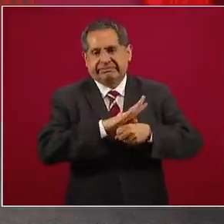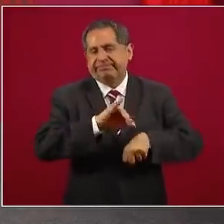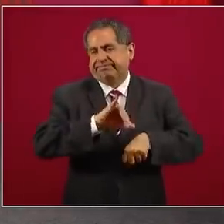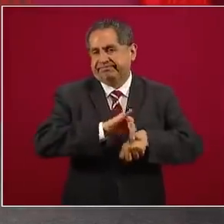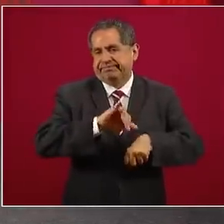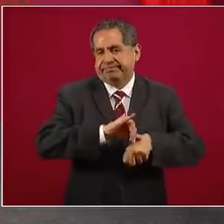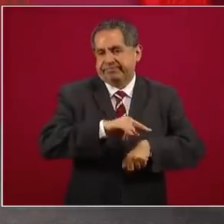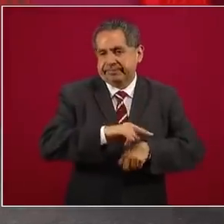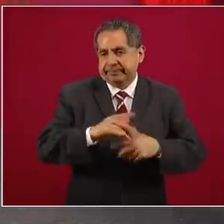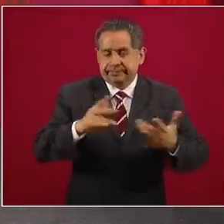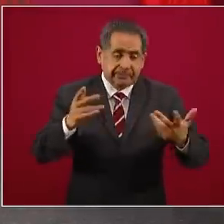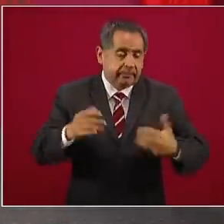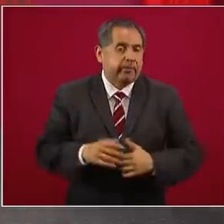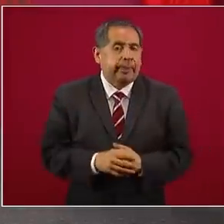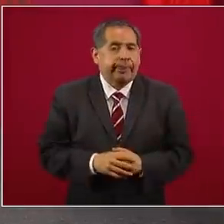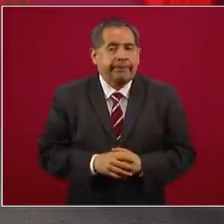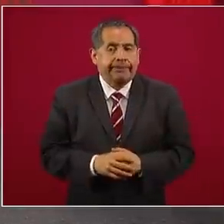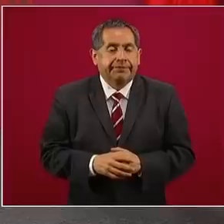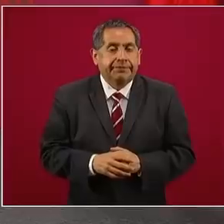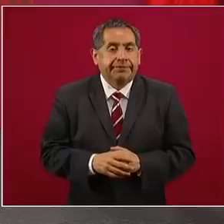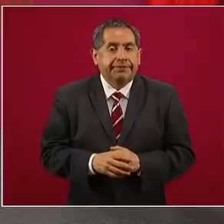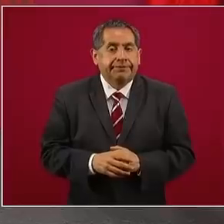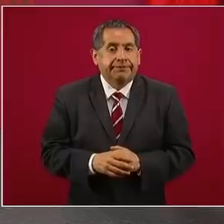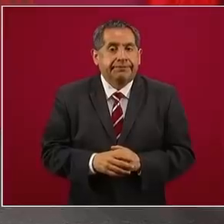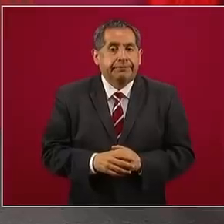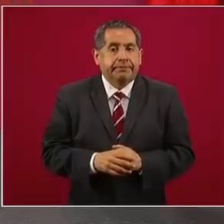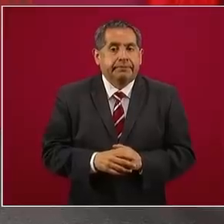Nosotros, así como